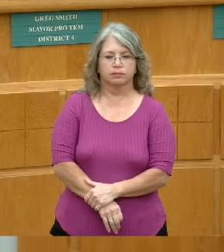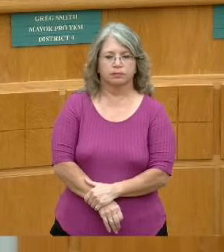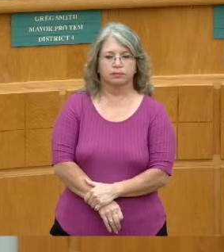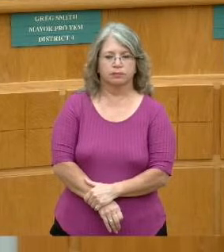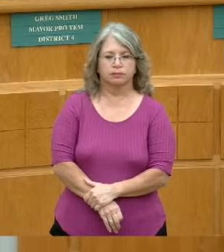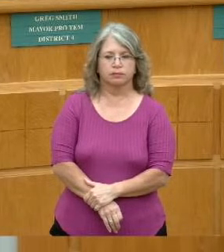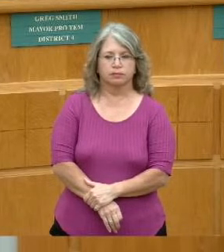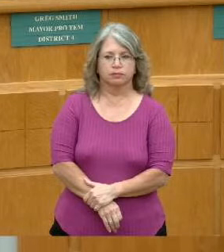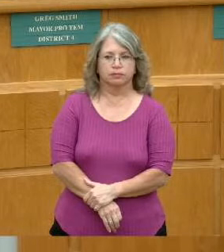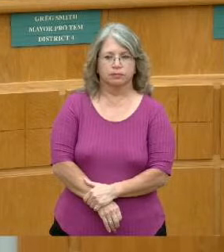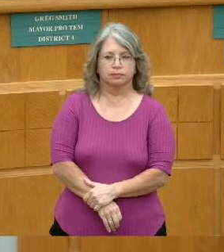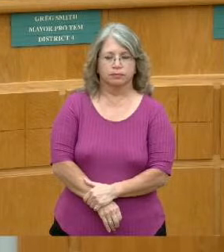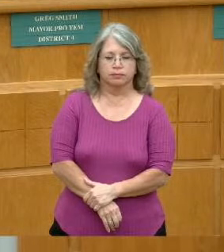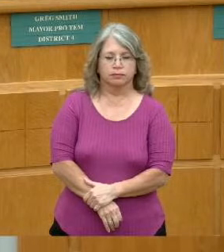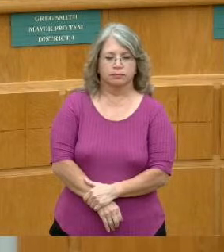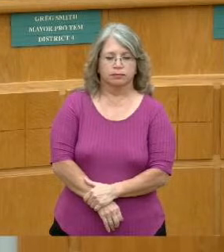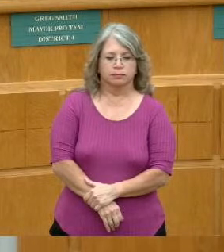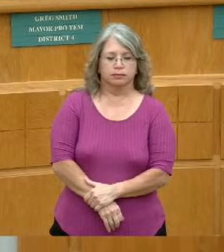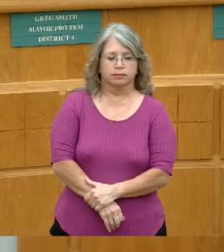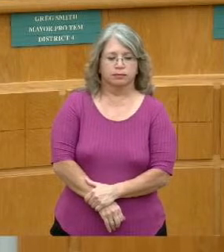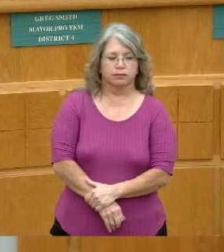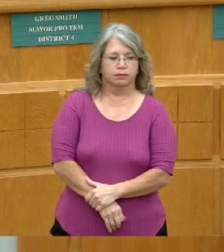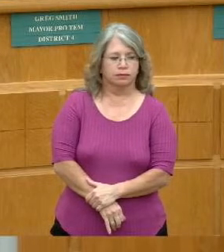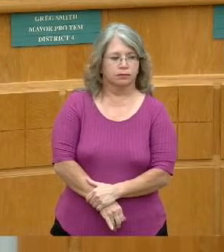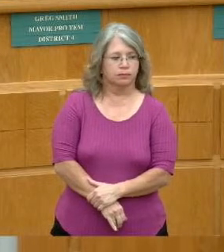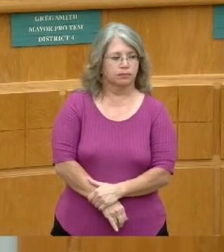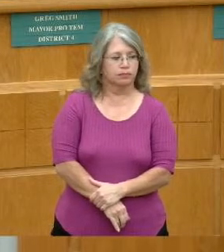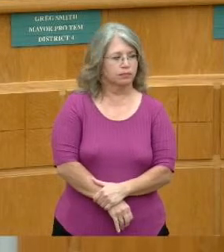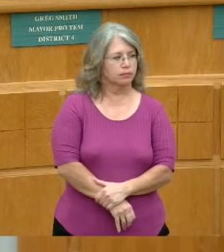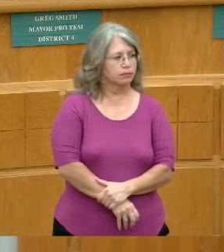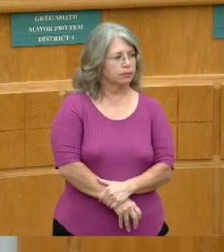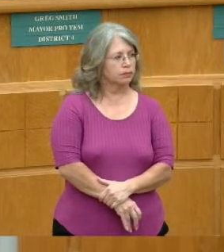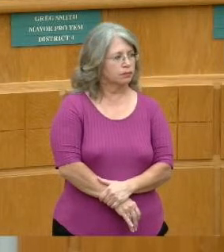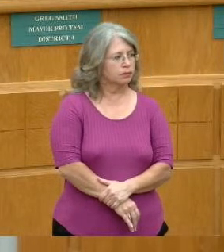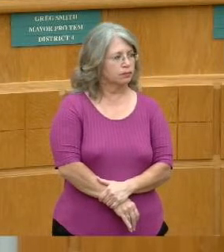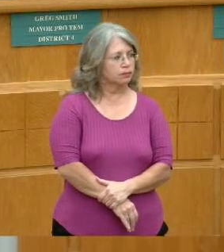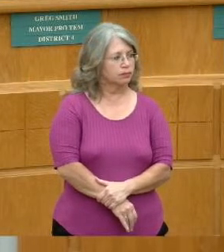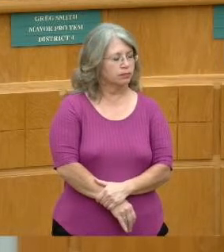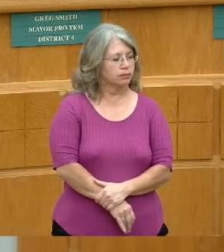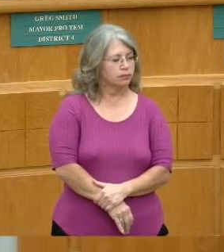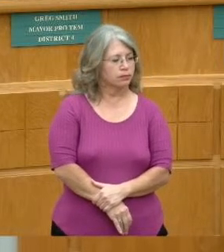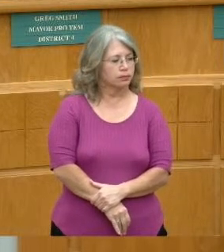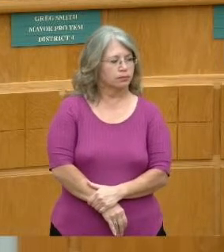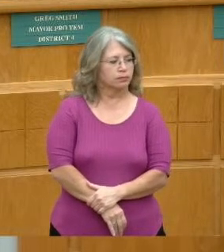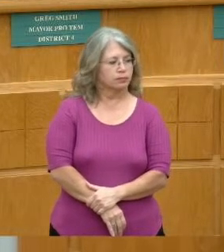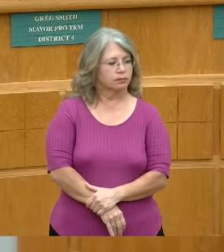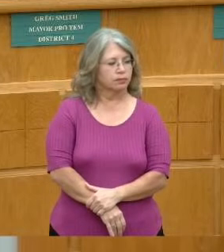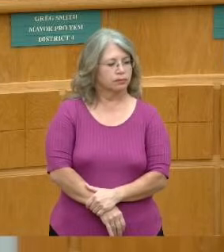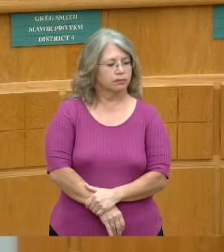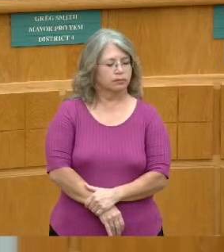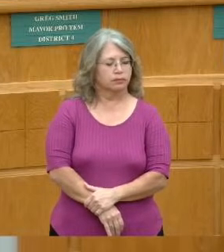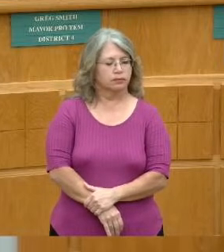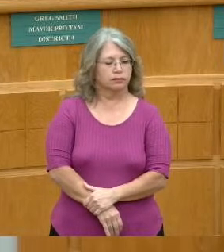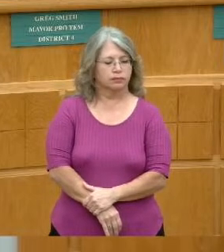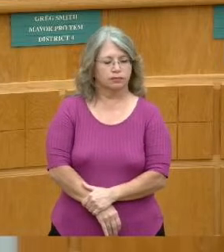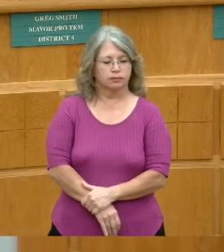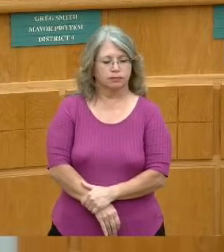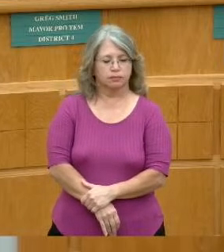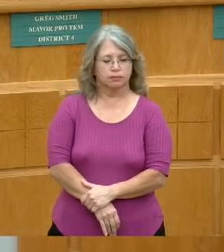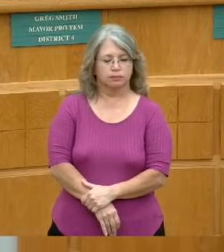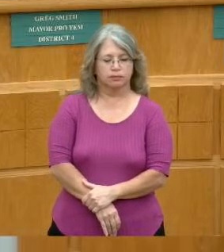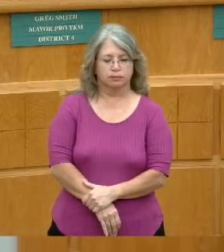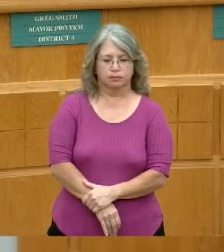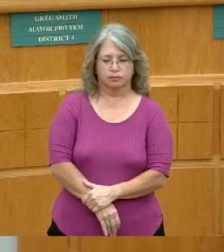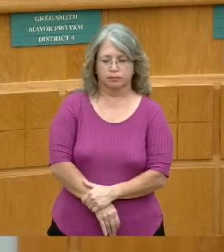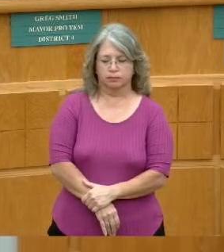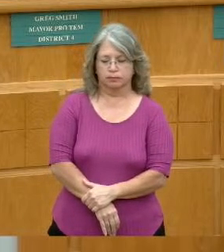estarían infectadas. Esas órdenes son el distanciamiento social, el uso de cubrebocas, así como la higiene personal en general. La sugerencia para disminuir